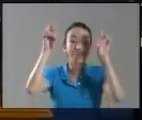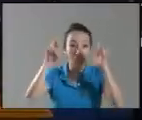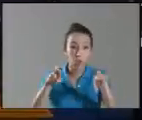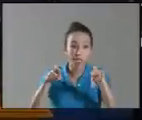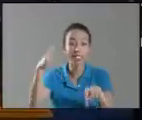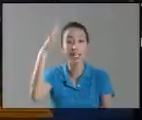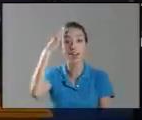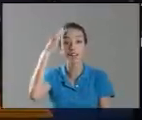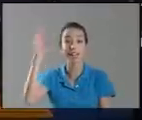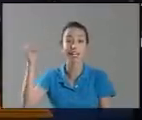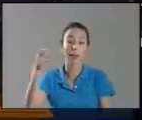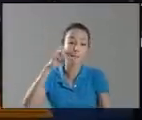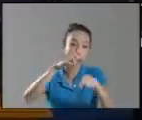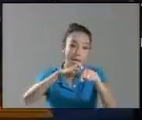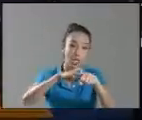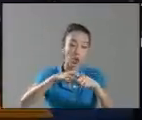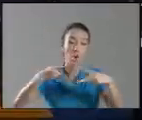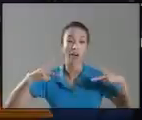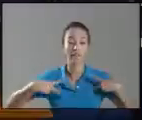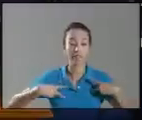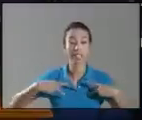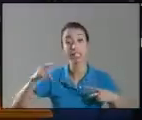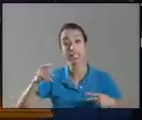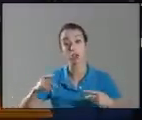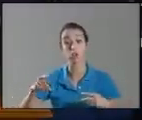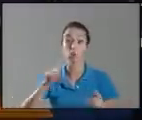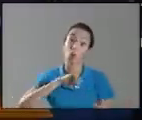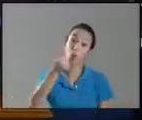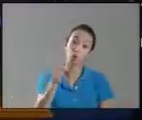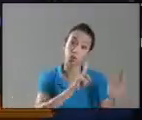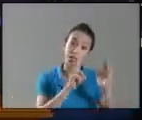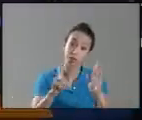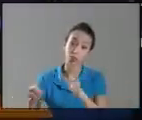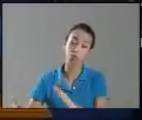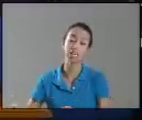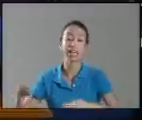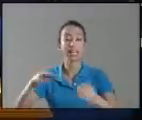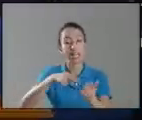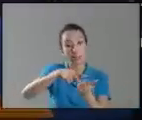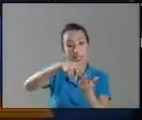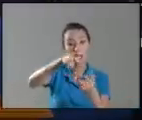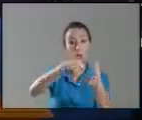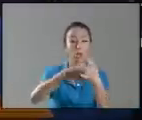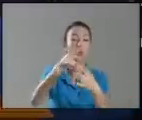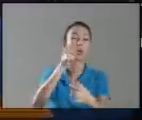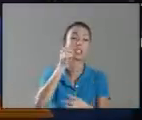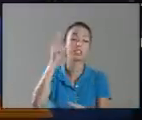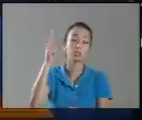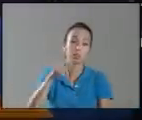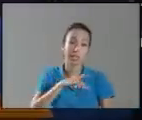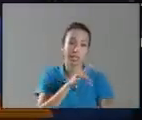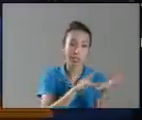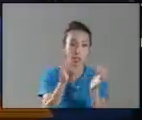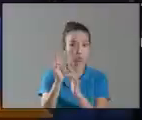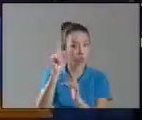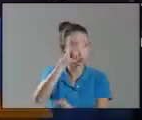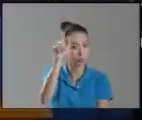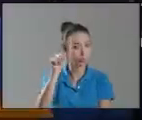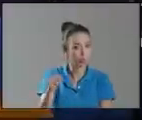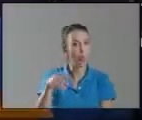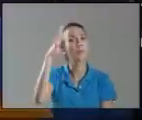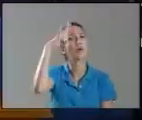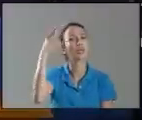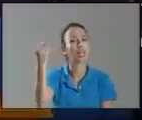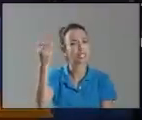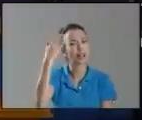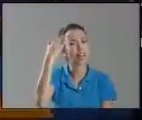¿Por qué razón la gente sabía que Pedro y sus consiervos habían caminado con el